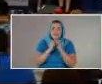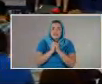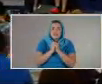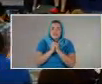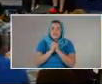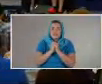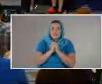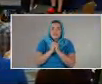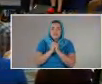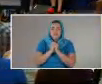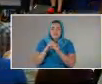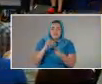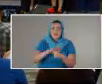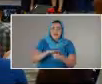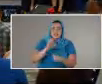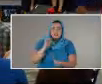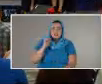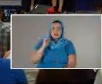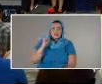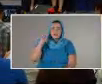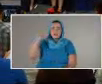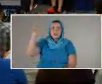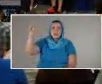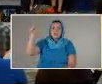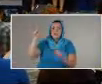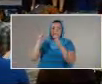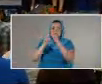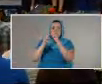y que se cumpla tu palabra.